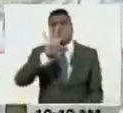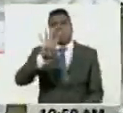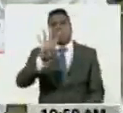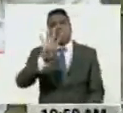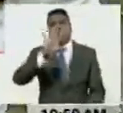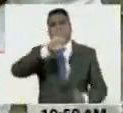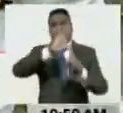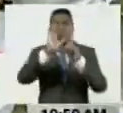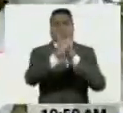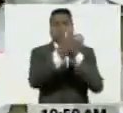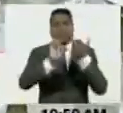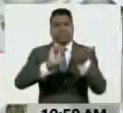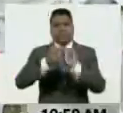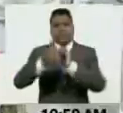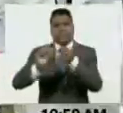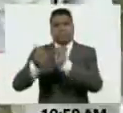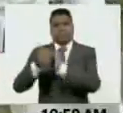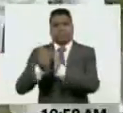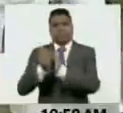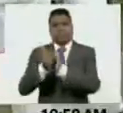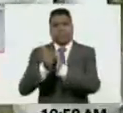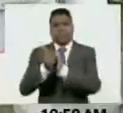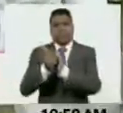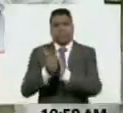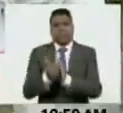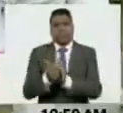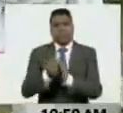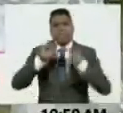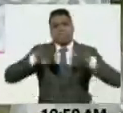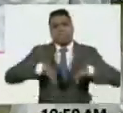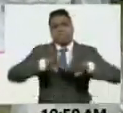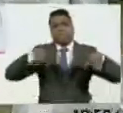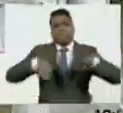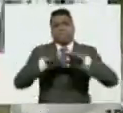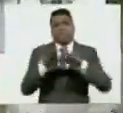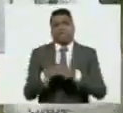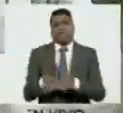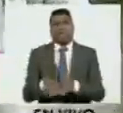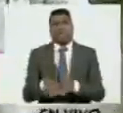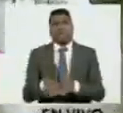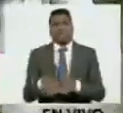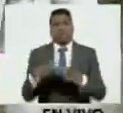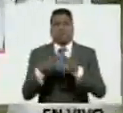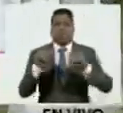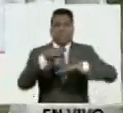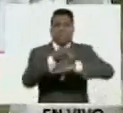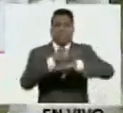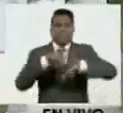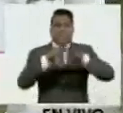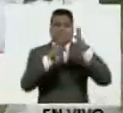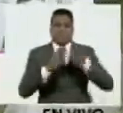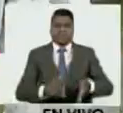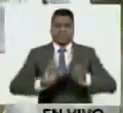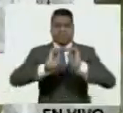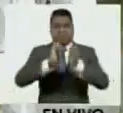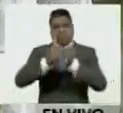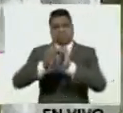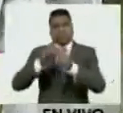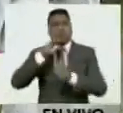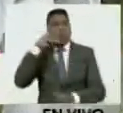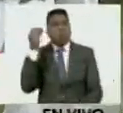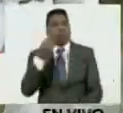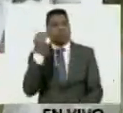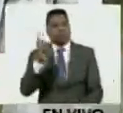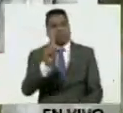Cultural Deportivo Playero en Playas, Ríos y Balnearios a cargo del Ministerio del Poder Popular para la Juventud y